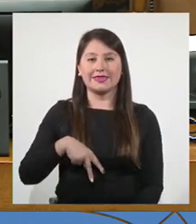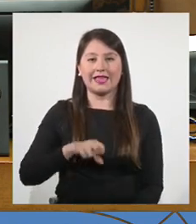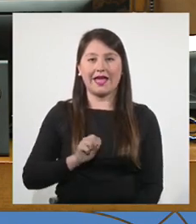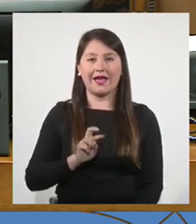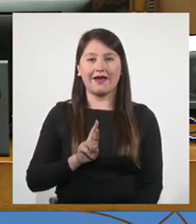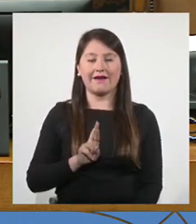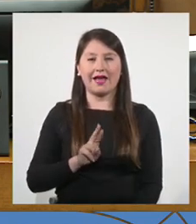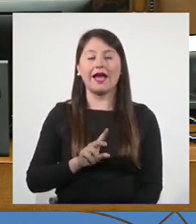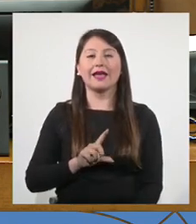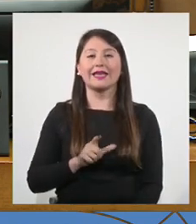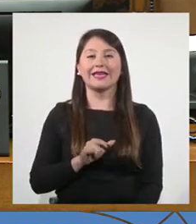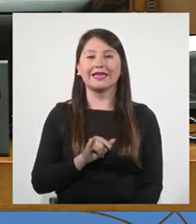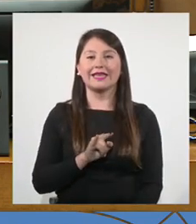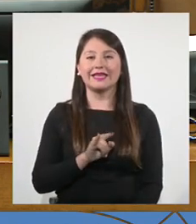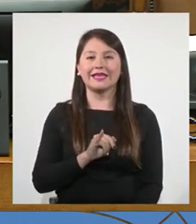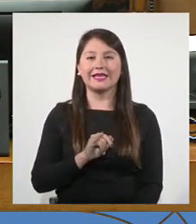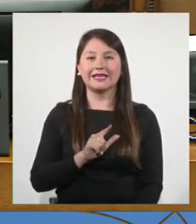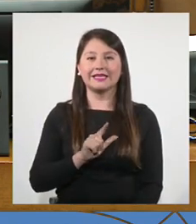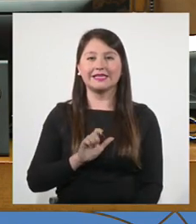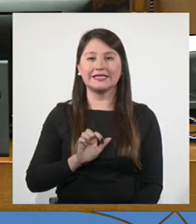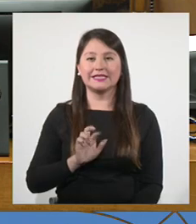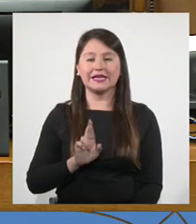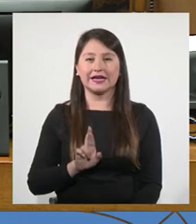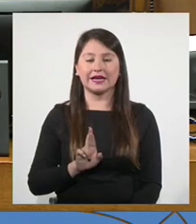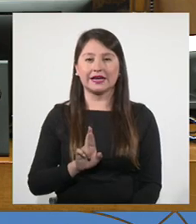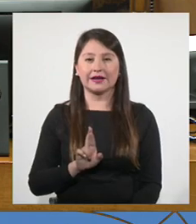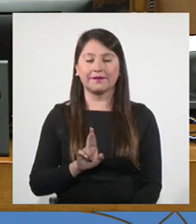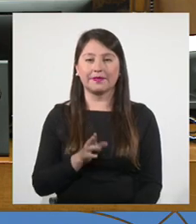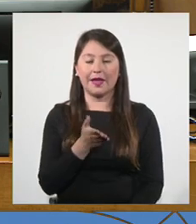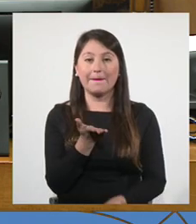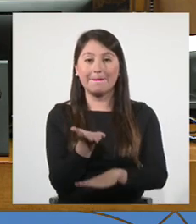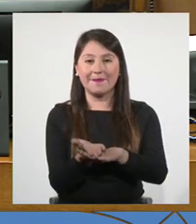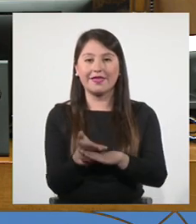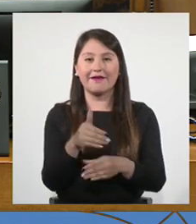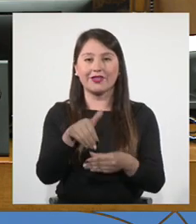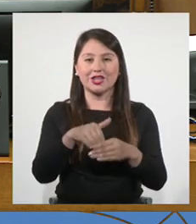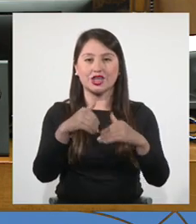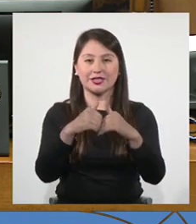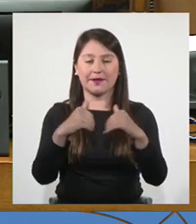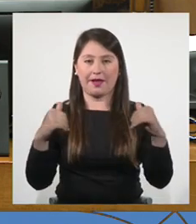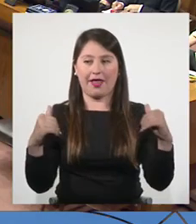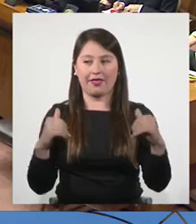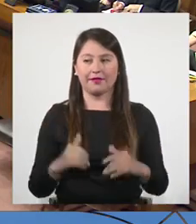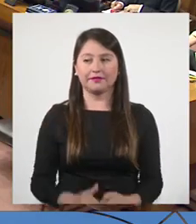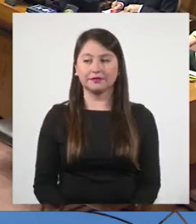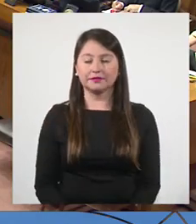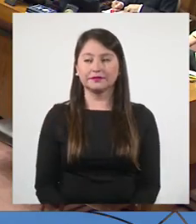Bien, en votación se ofrece la palabra, senador Alejandro Guiller. Votación separada.